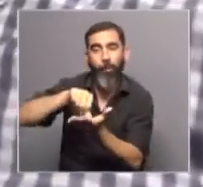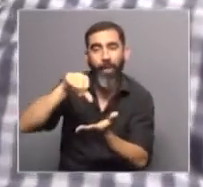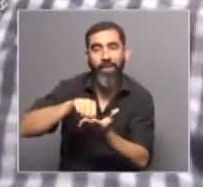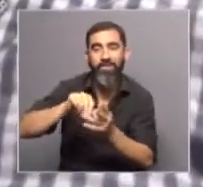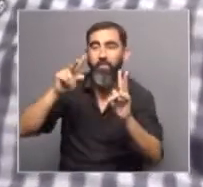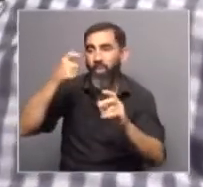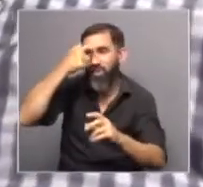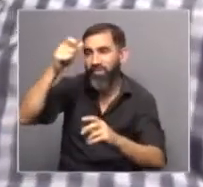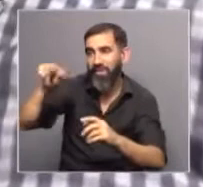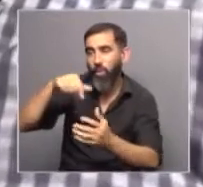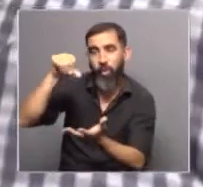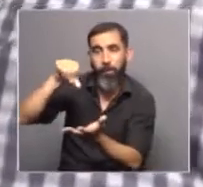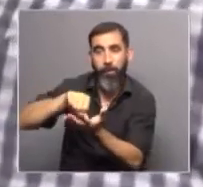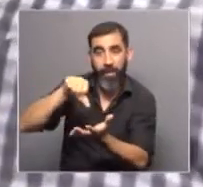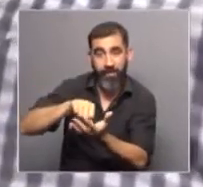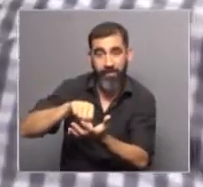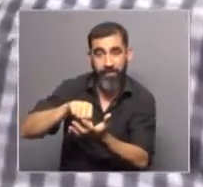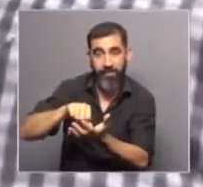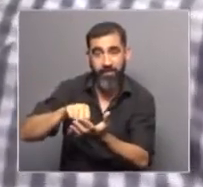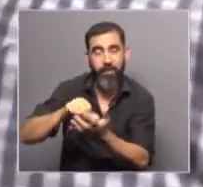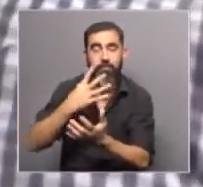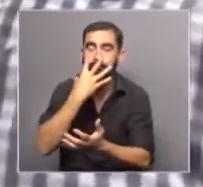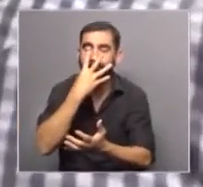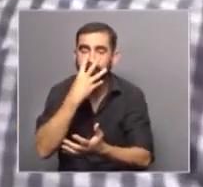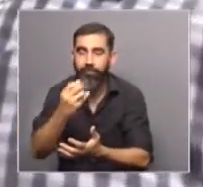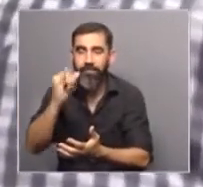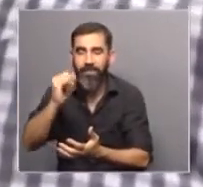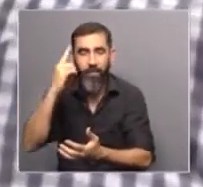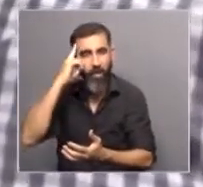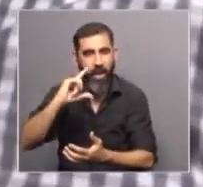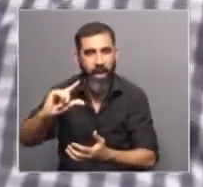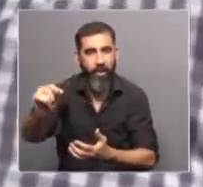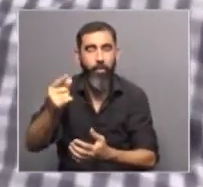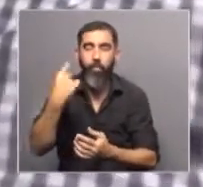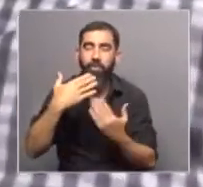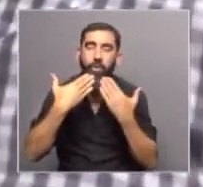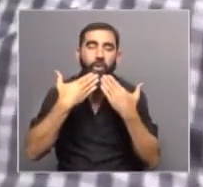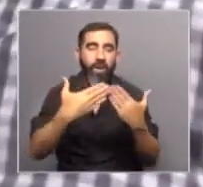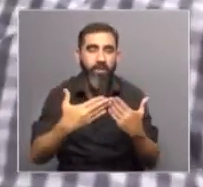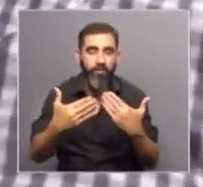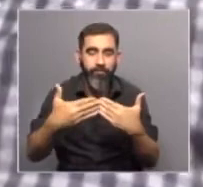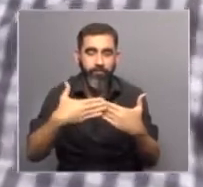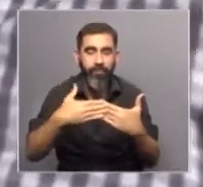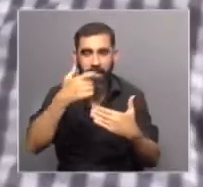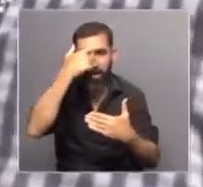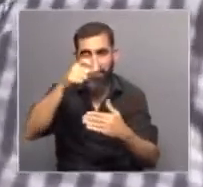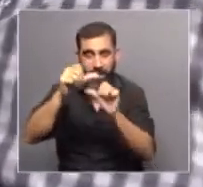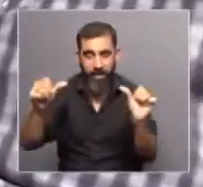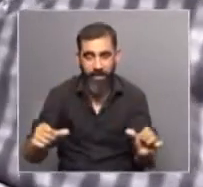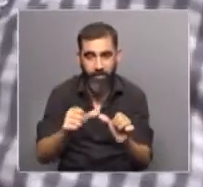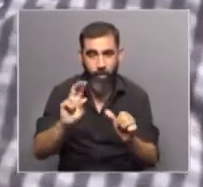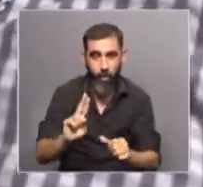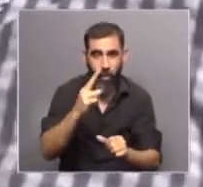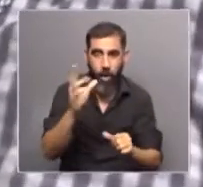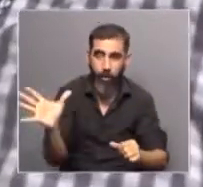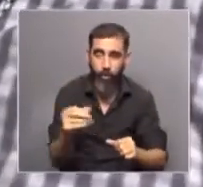sobre ciencia que se hacía en otros países. Era atrapante, pero se sentía lejano. Por eso quiero agradecerles por acercar la ciencia que hacemos en Uruguay